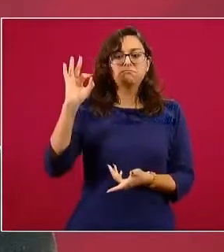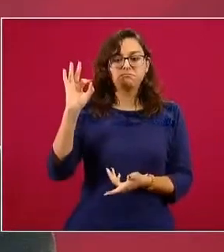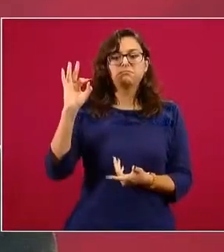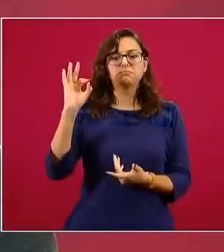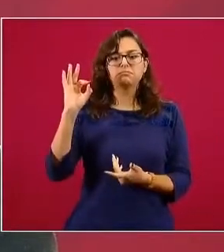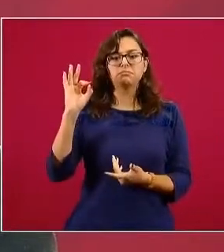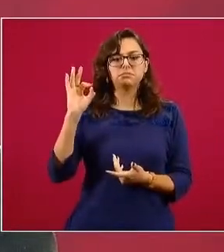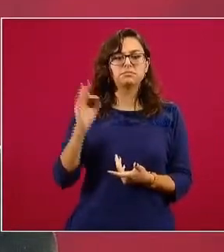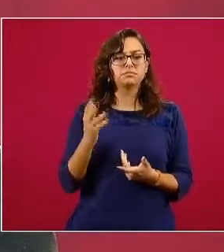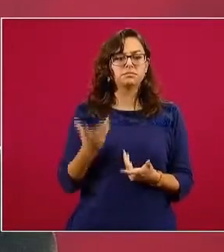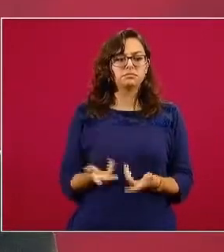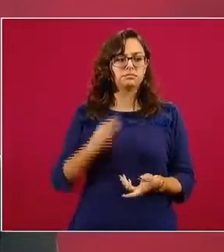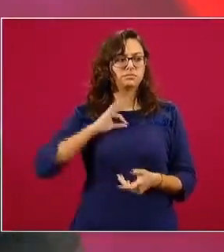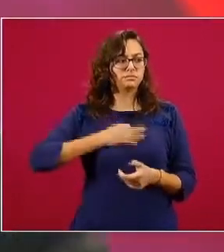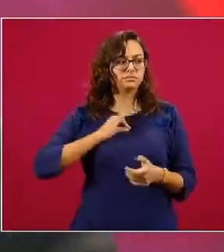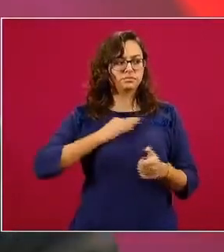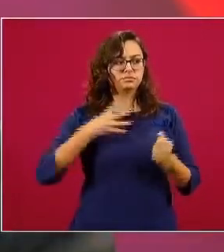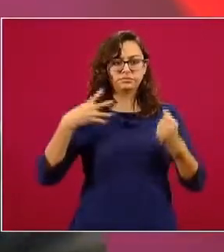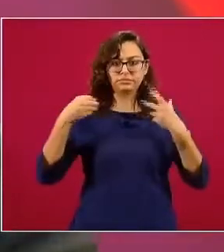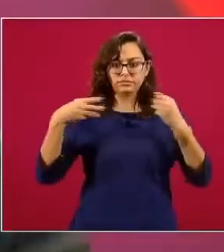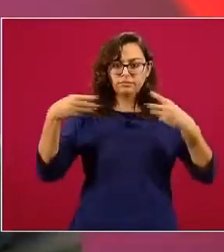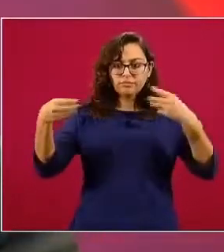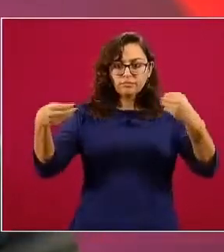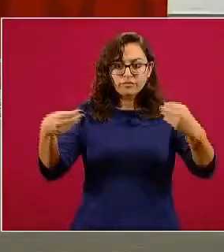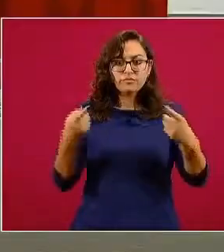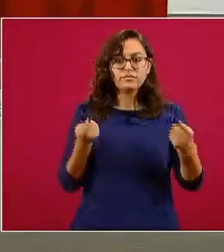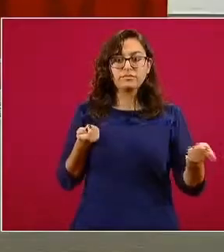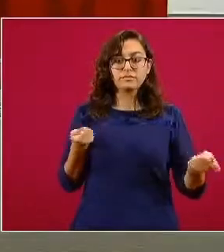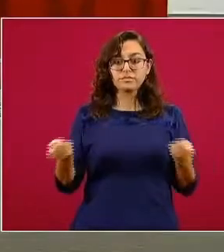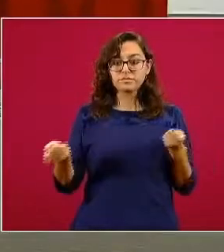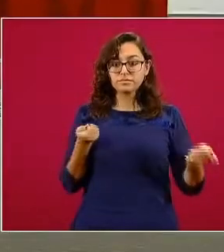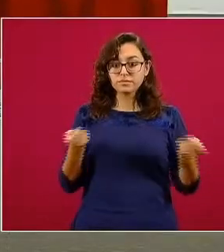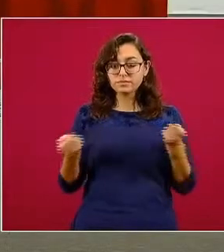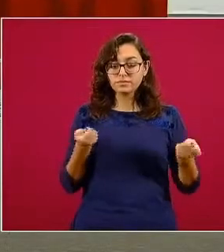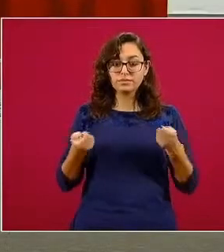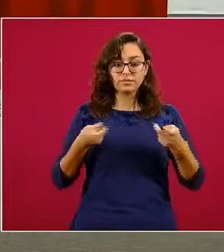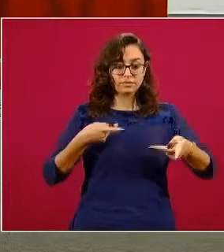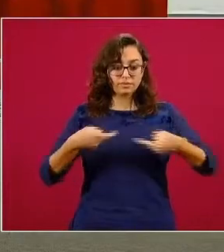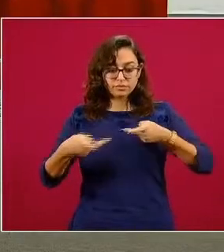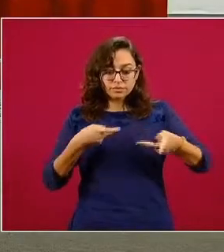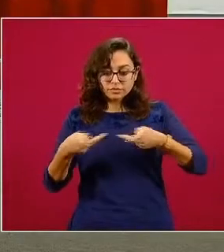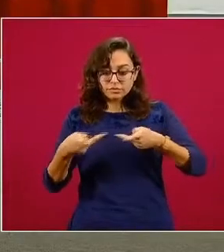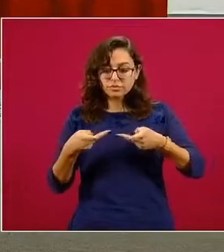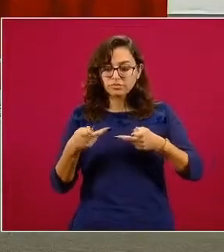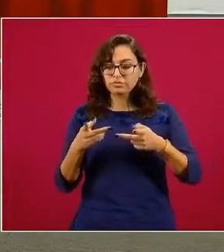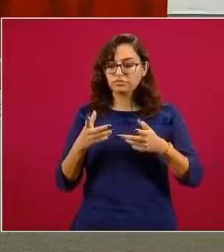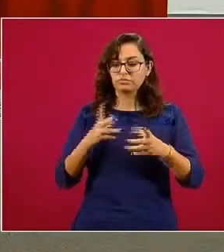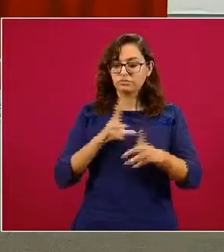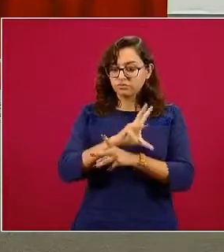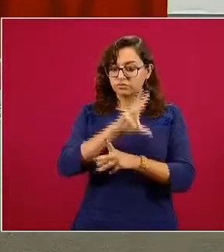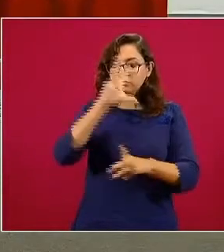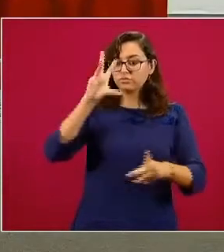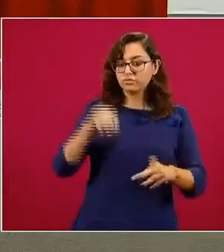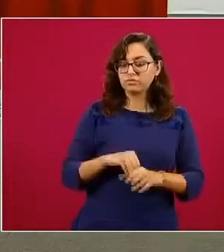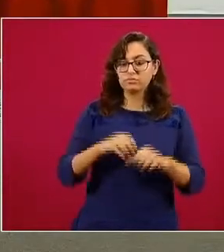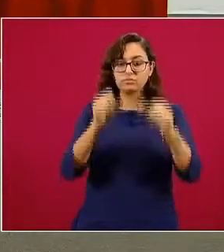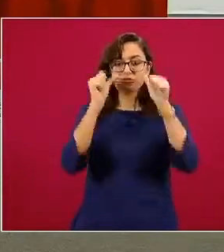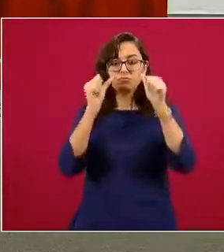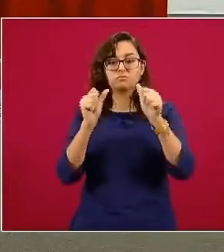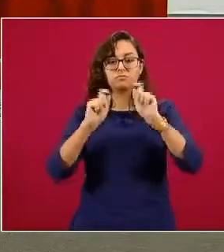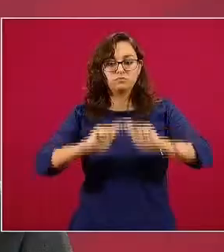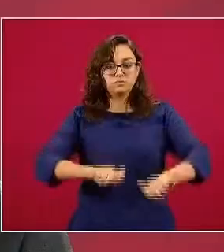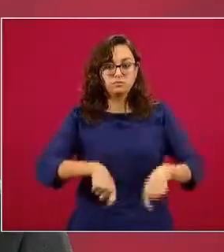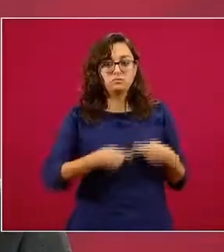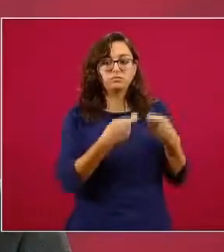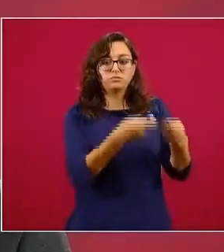que el manejo de la epidemia, el control, la conducción de la respuesta gubernamental se hiciera con